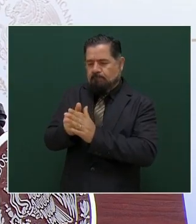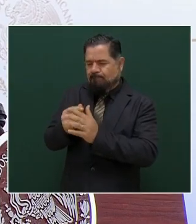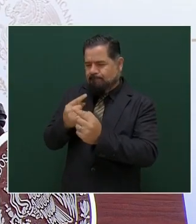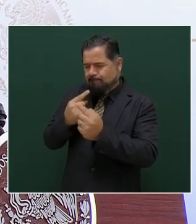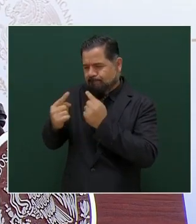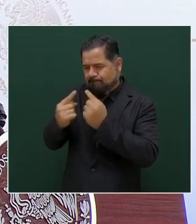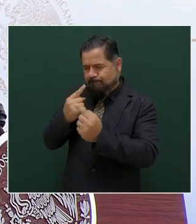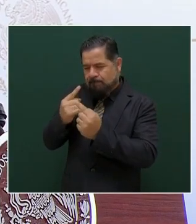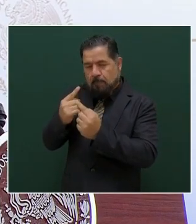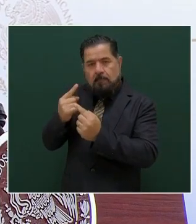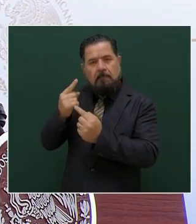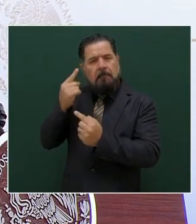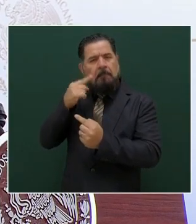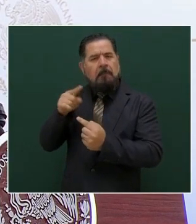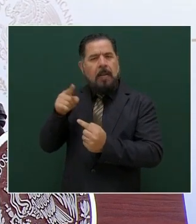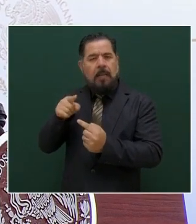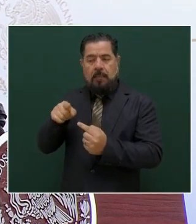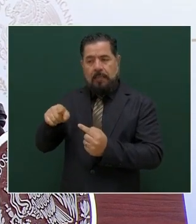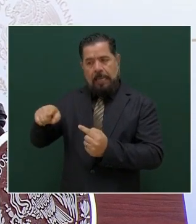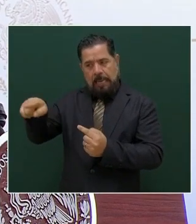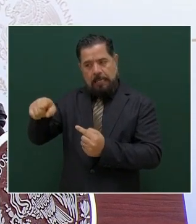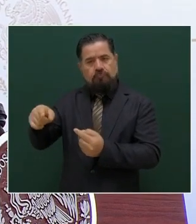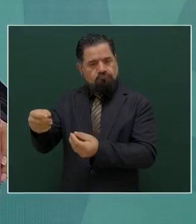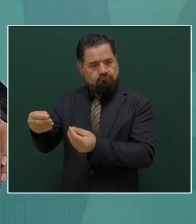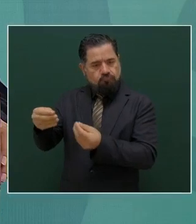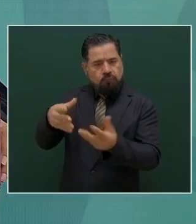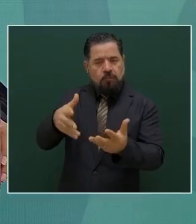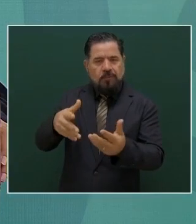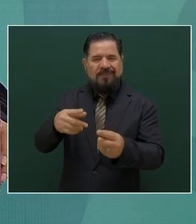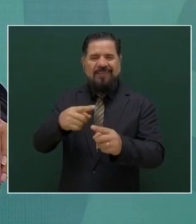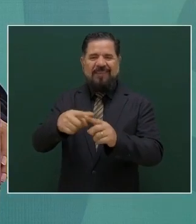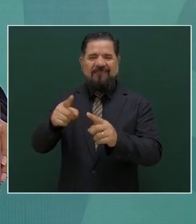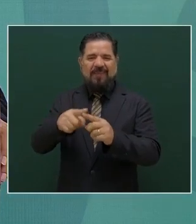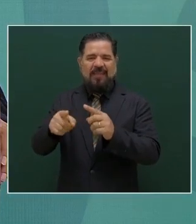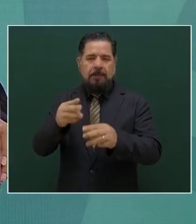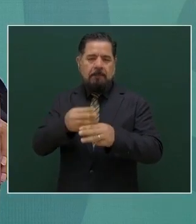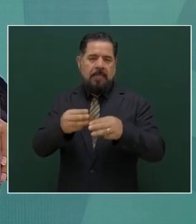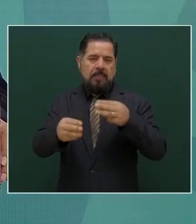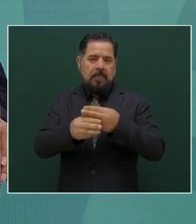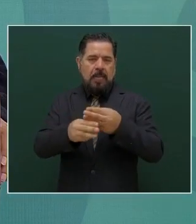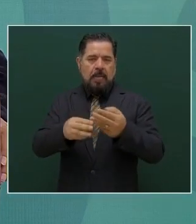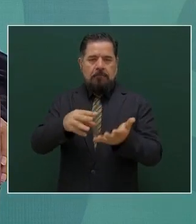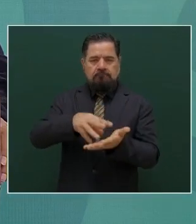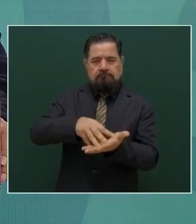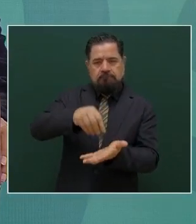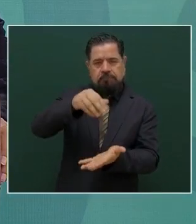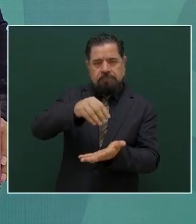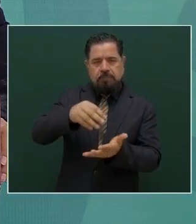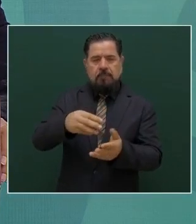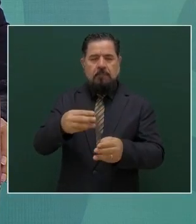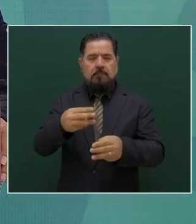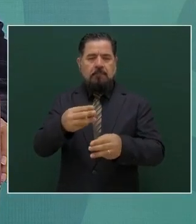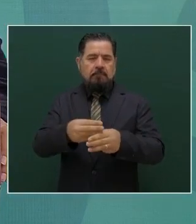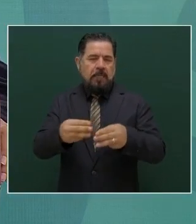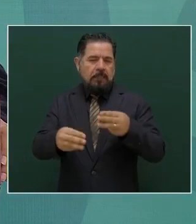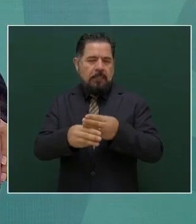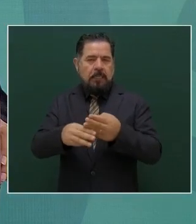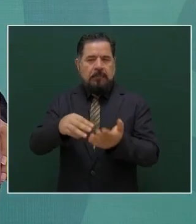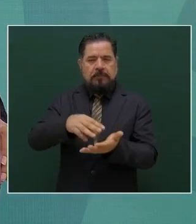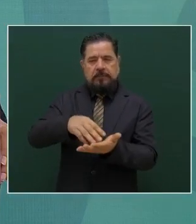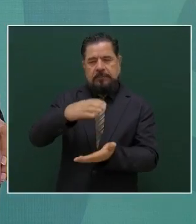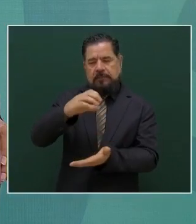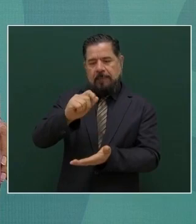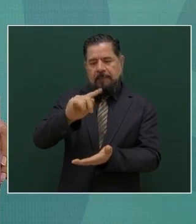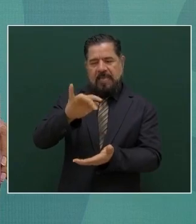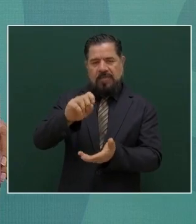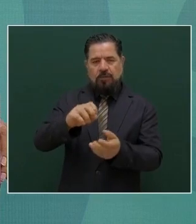no falte la grava, la arena, la varilla, el bloc, el cemento,